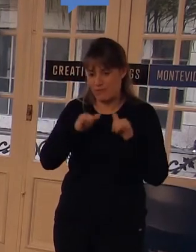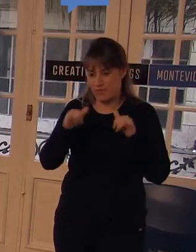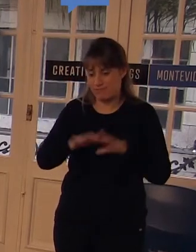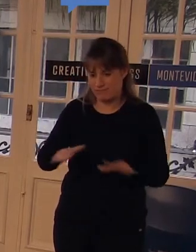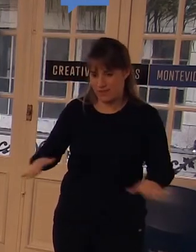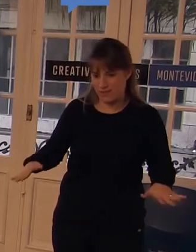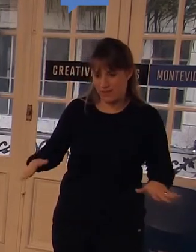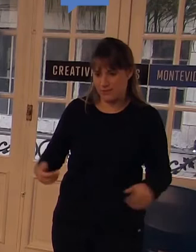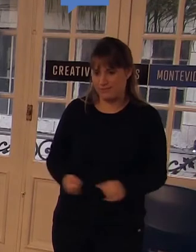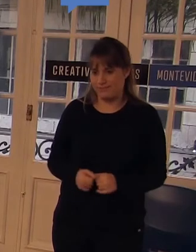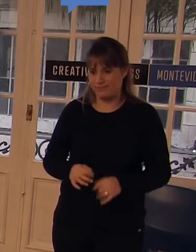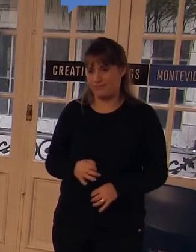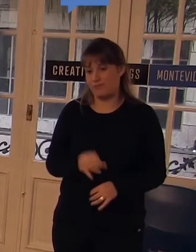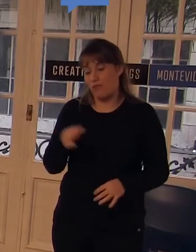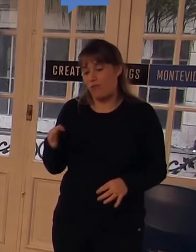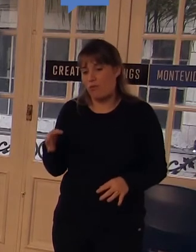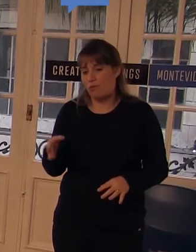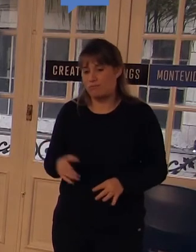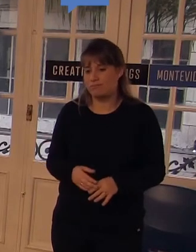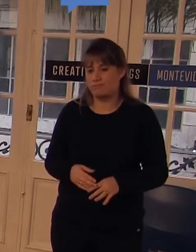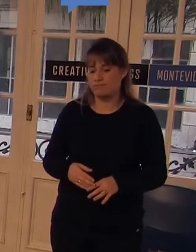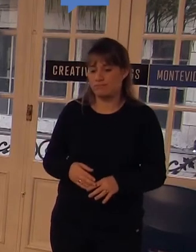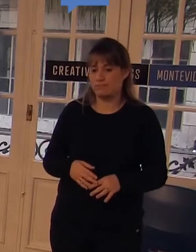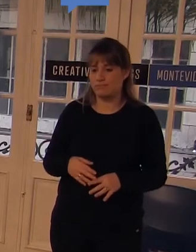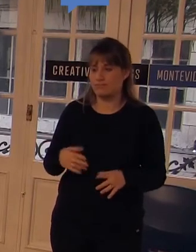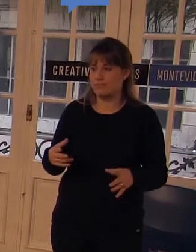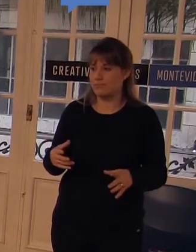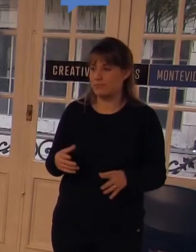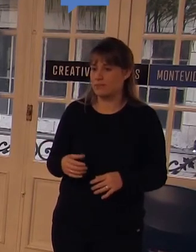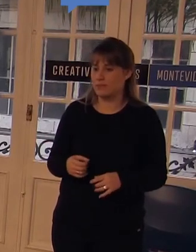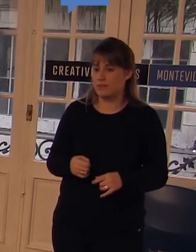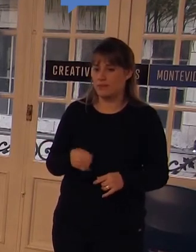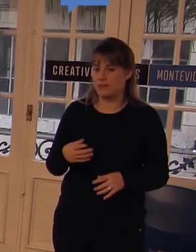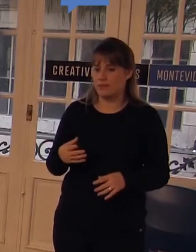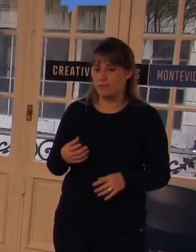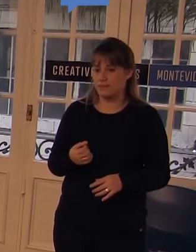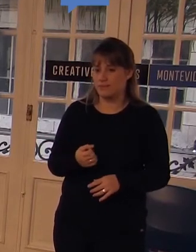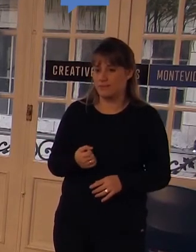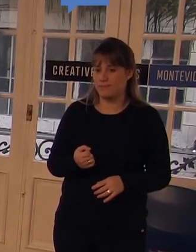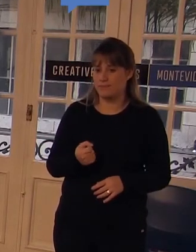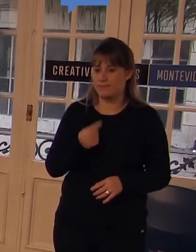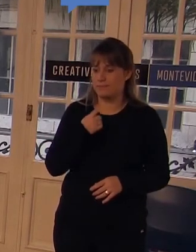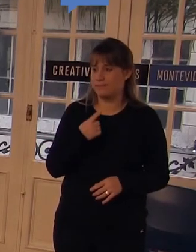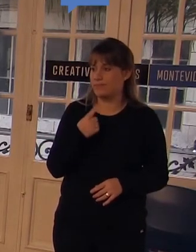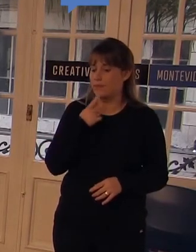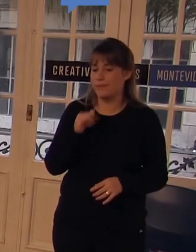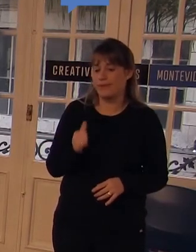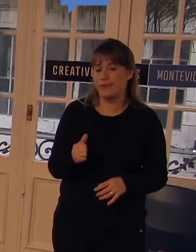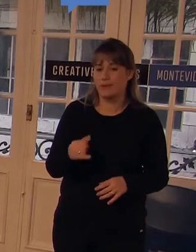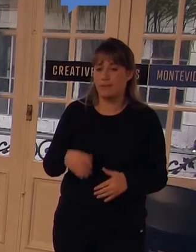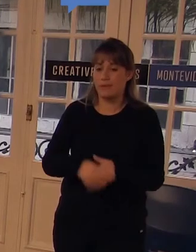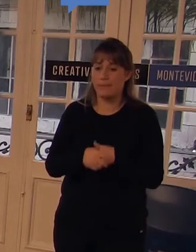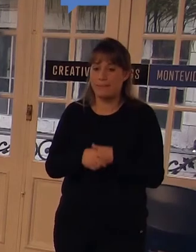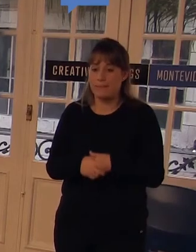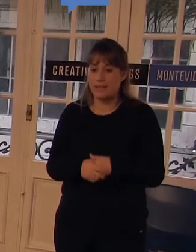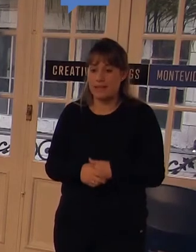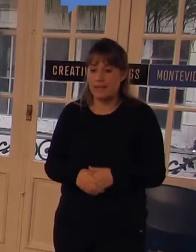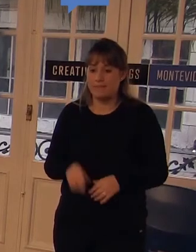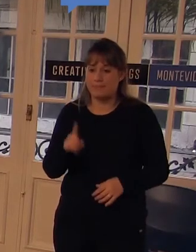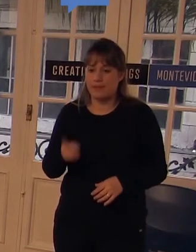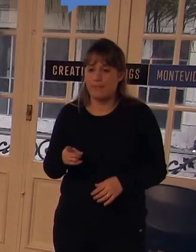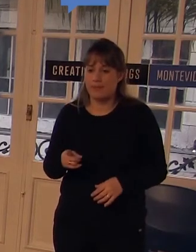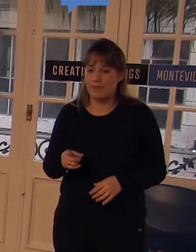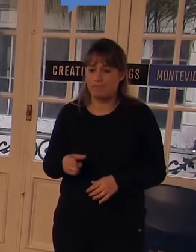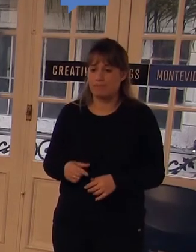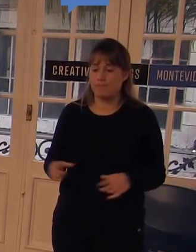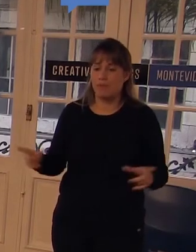También me hace pensar en mi amiga Sina, que creo que andaba por ahí, de la cual se me pegó la muletilla de terminar